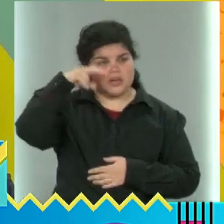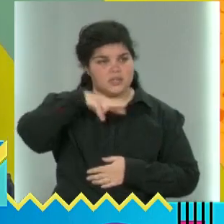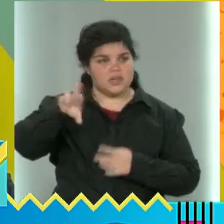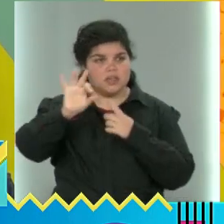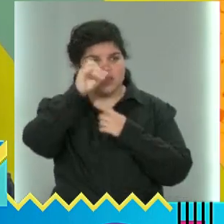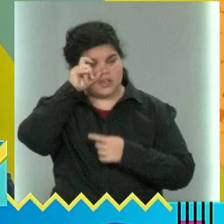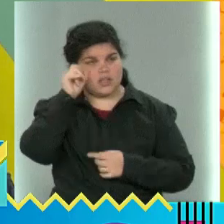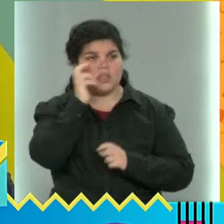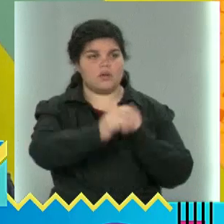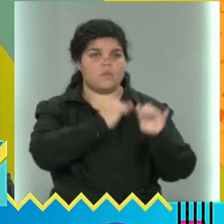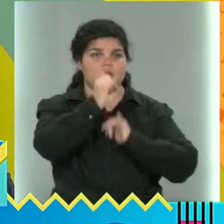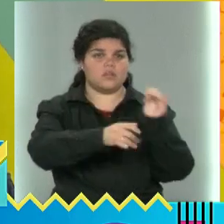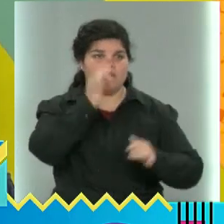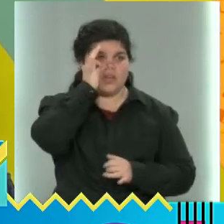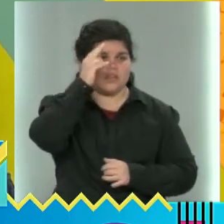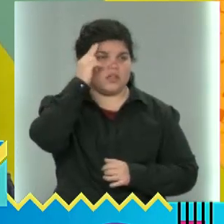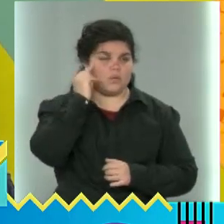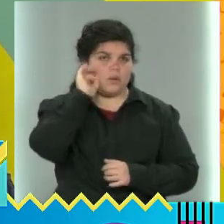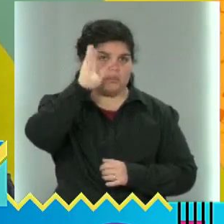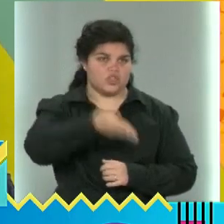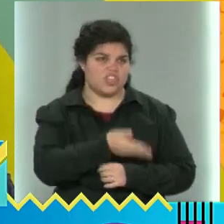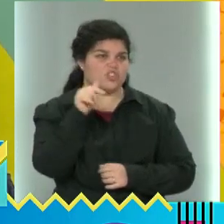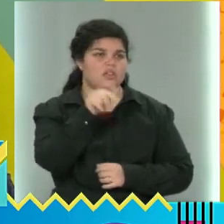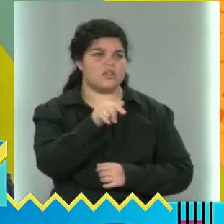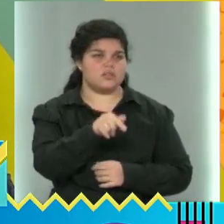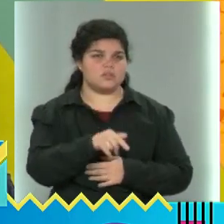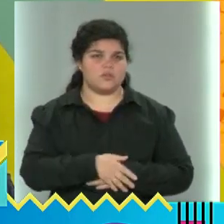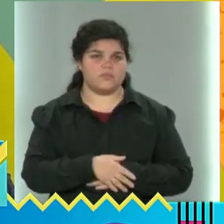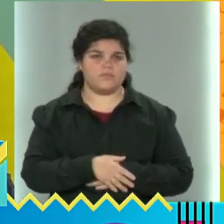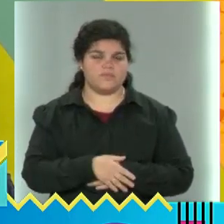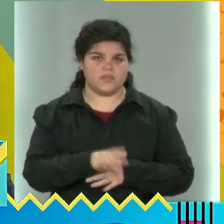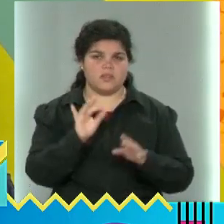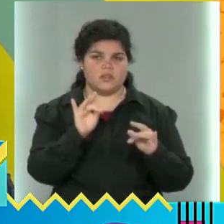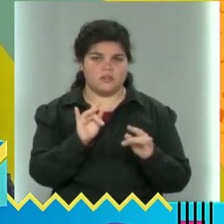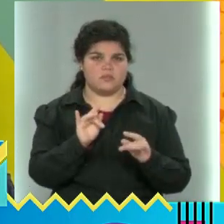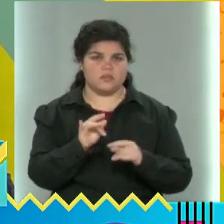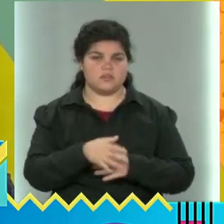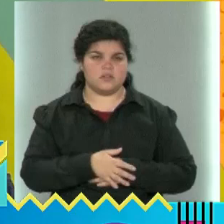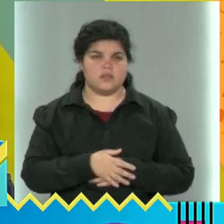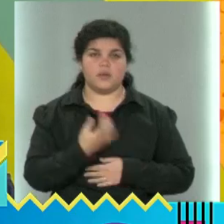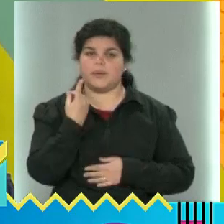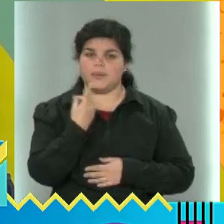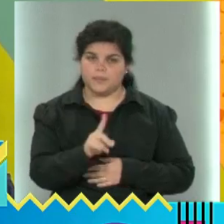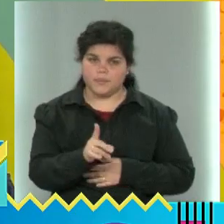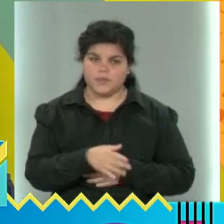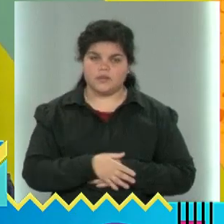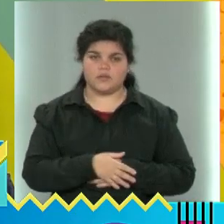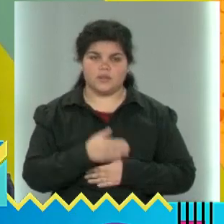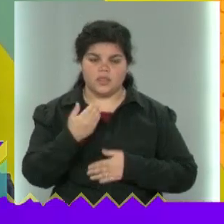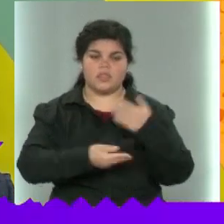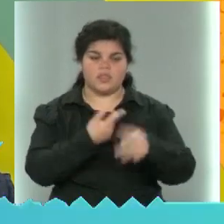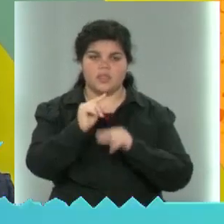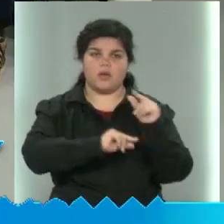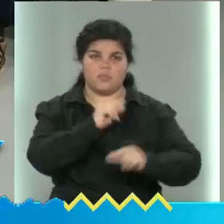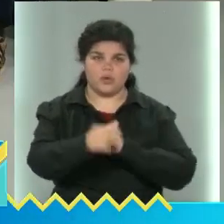que sabemos que una tasa del 29% es una tasa que es compleja, pero también tenemos que entender el valor de las